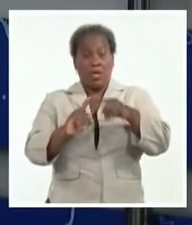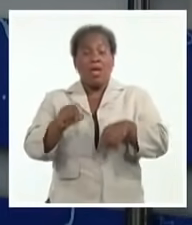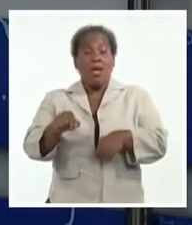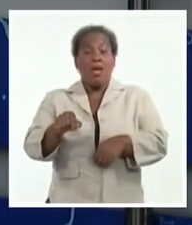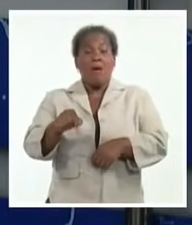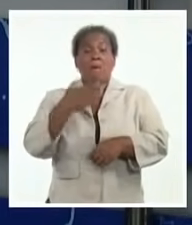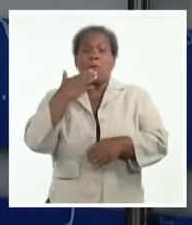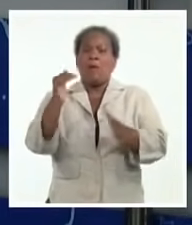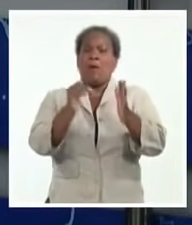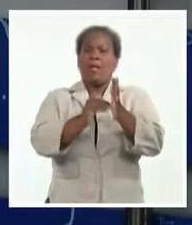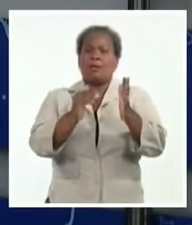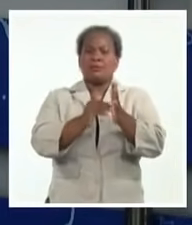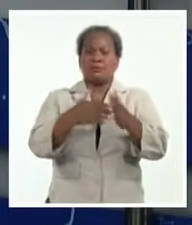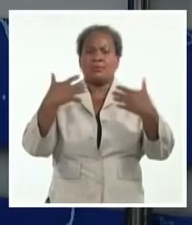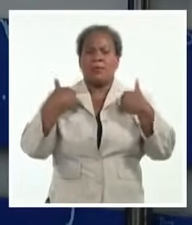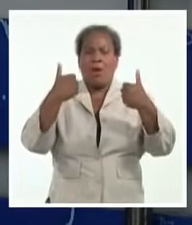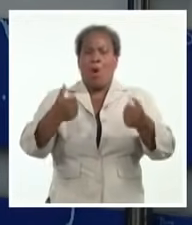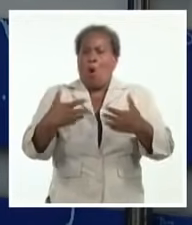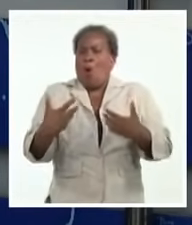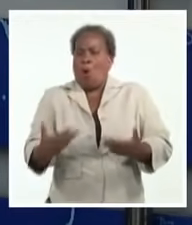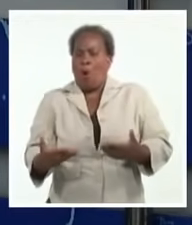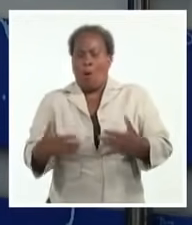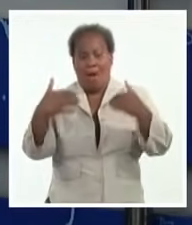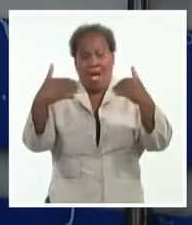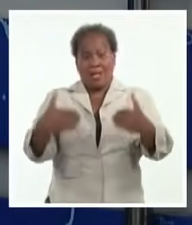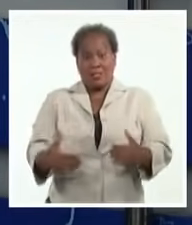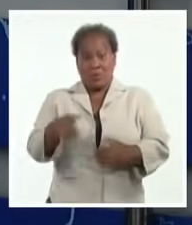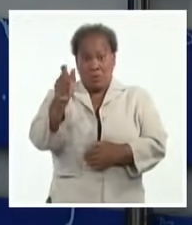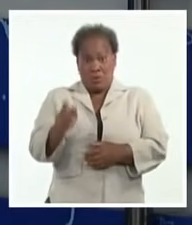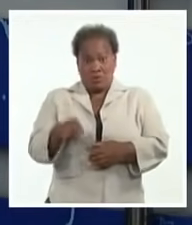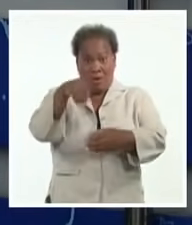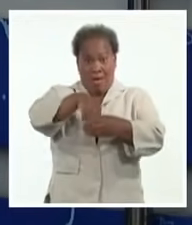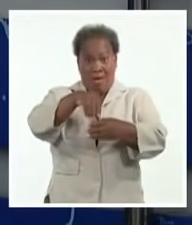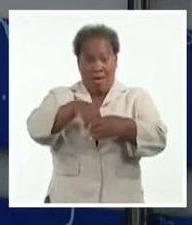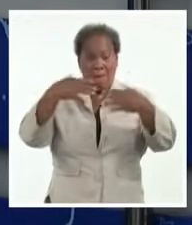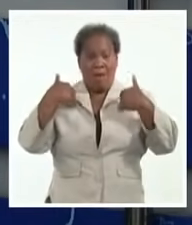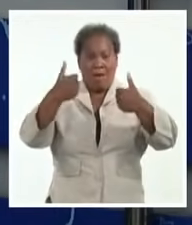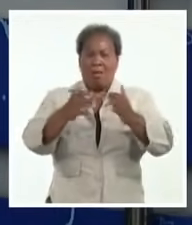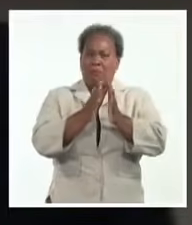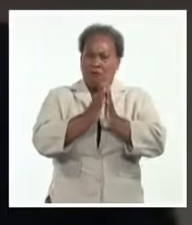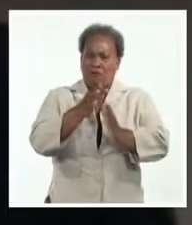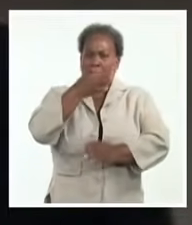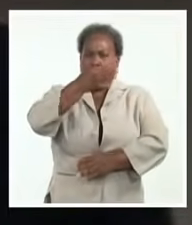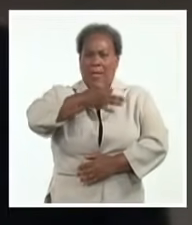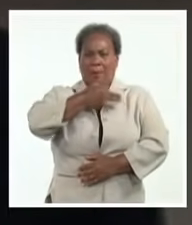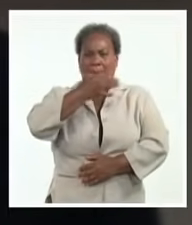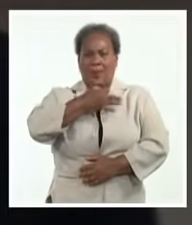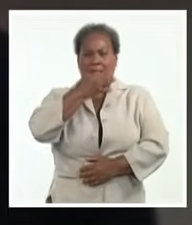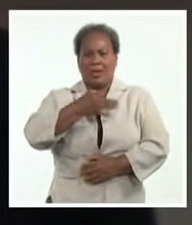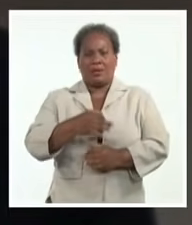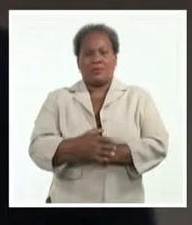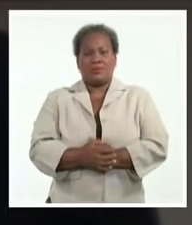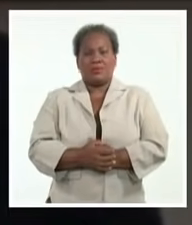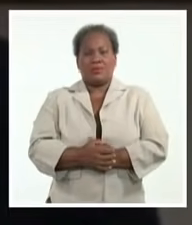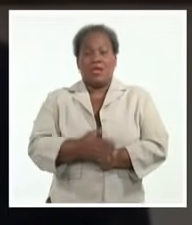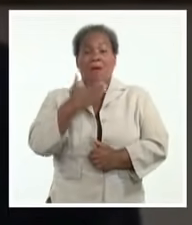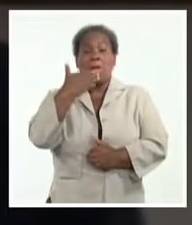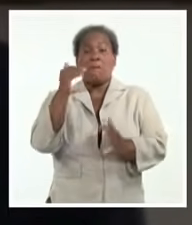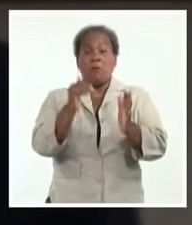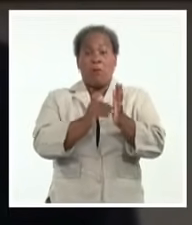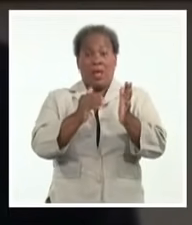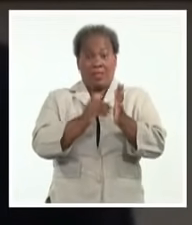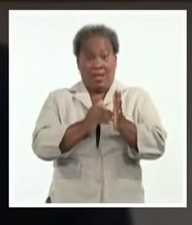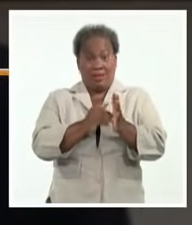¿Cómo ocurrió el ataque? ¿Cuál fue la actitud de nuestro personal diplomático? Adelante, por favor. Buenas tardes. Con gran placer